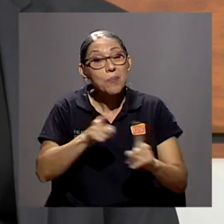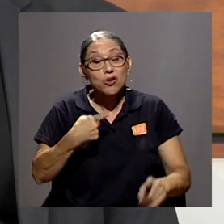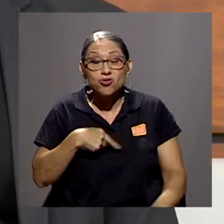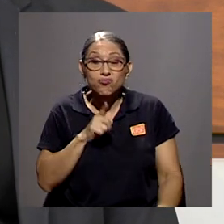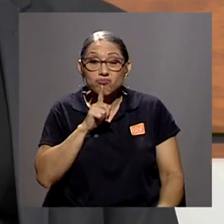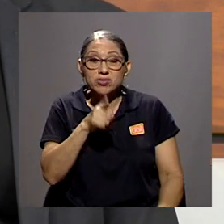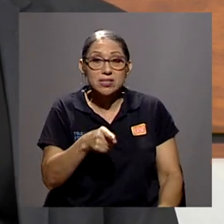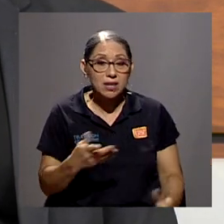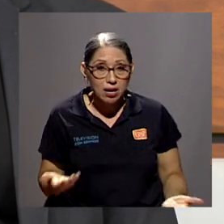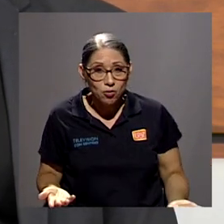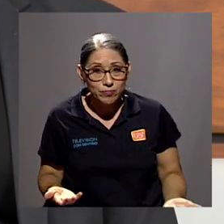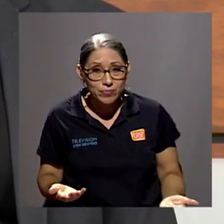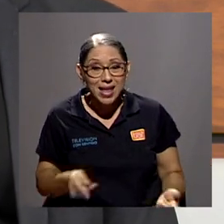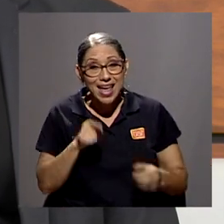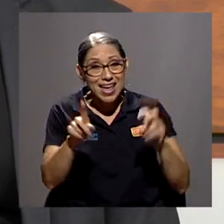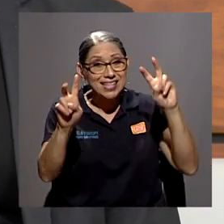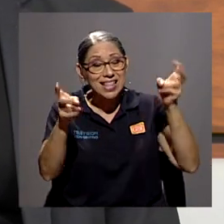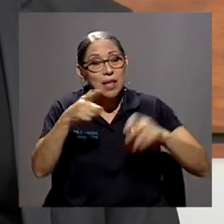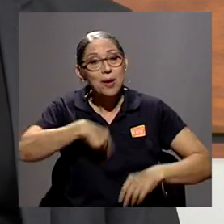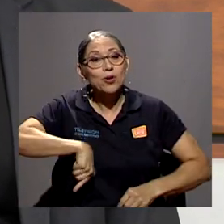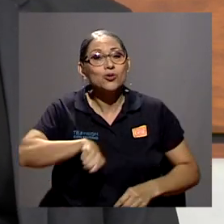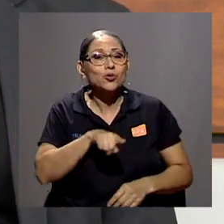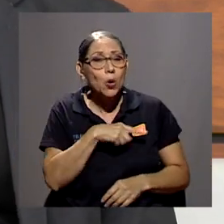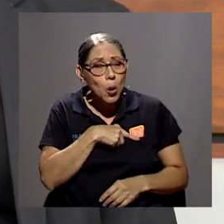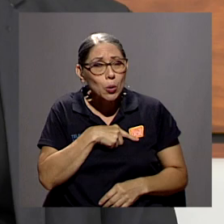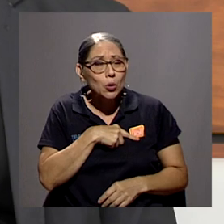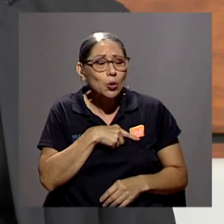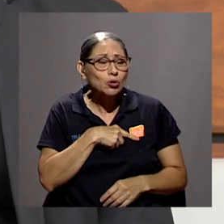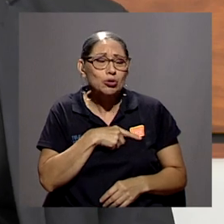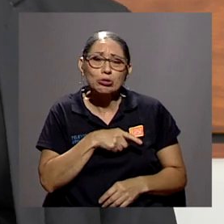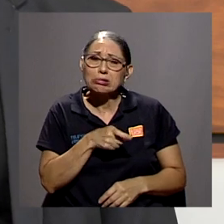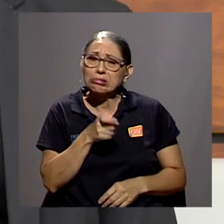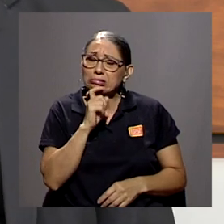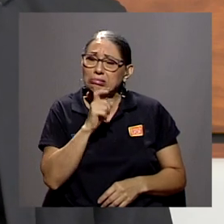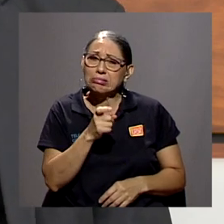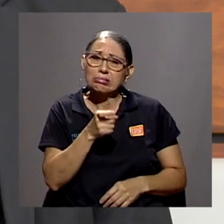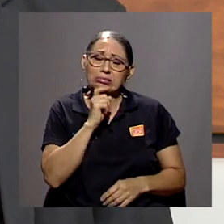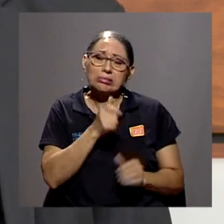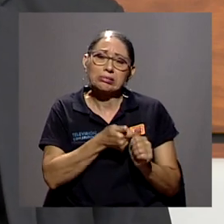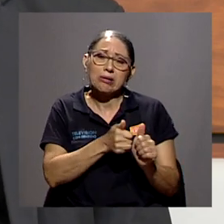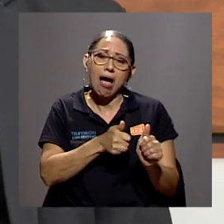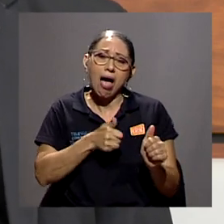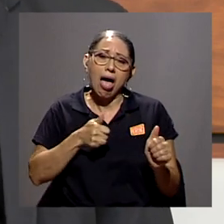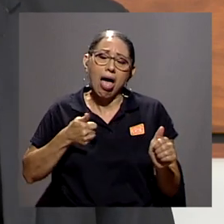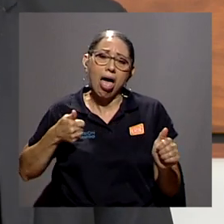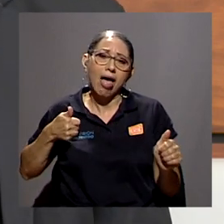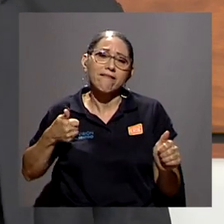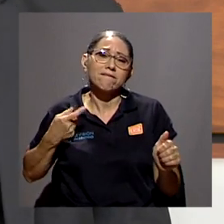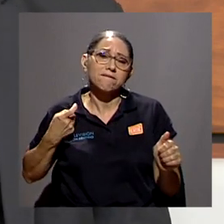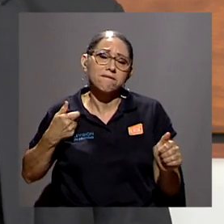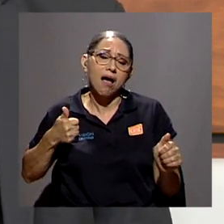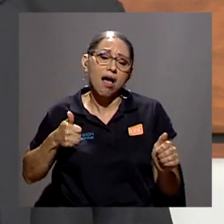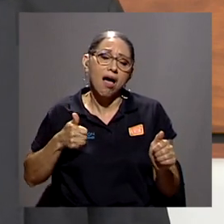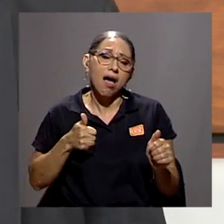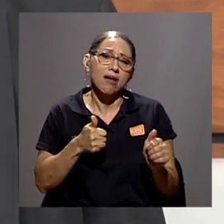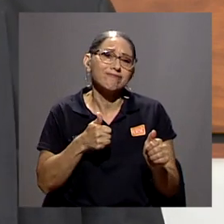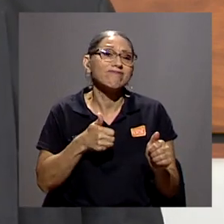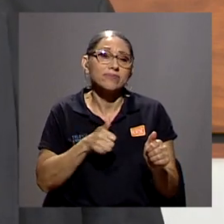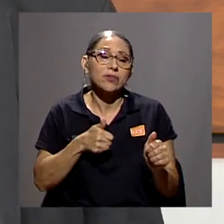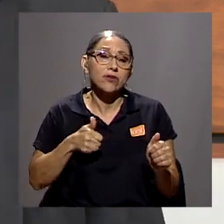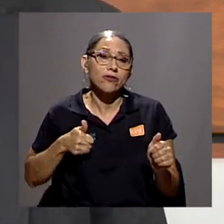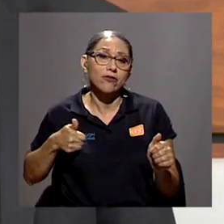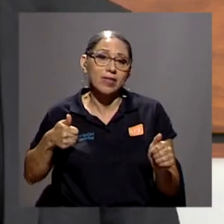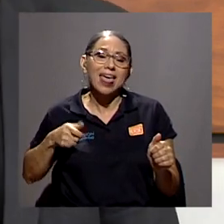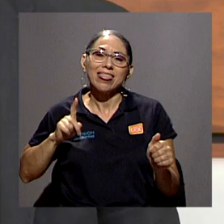eso nosotros en ese tema estamos bastante lejos bastante rezagados y tendremos que ocuparnos